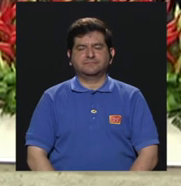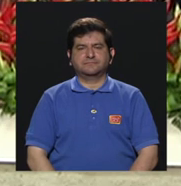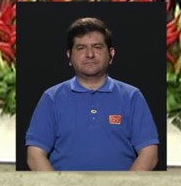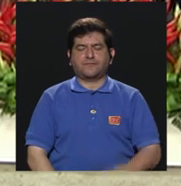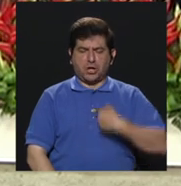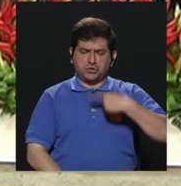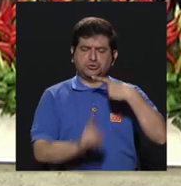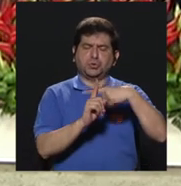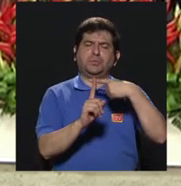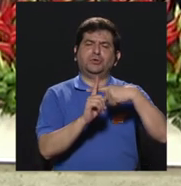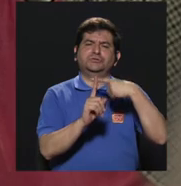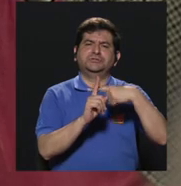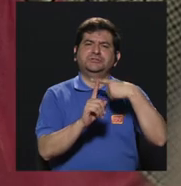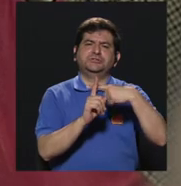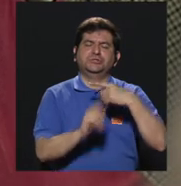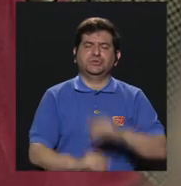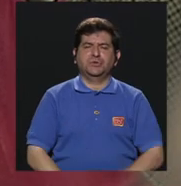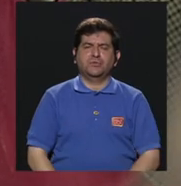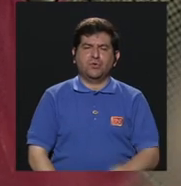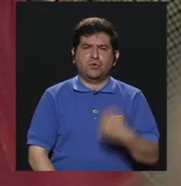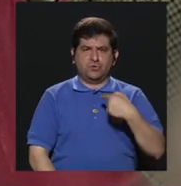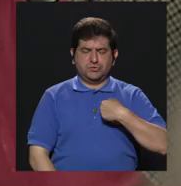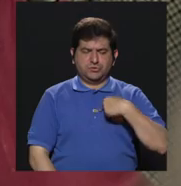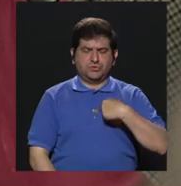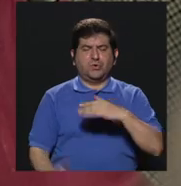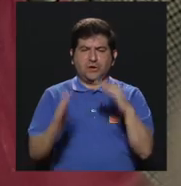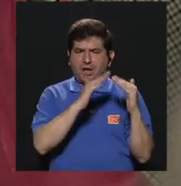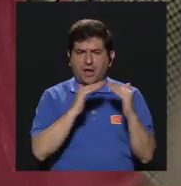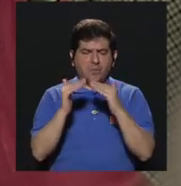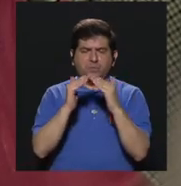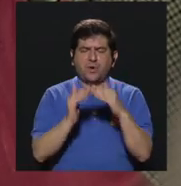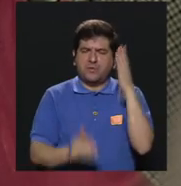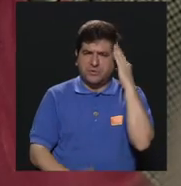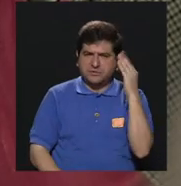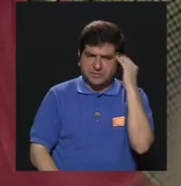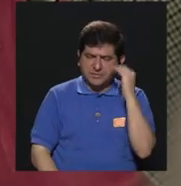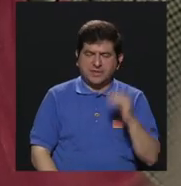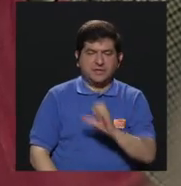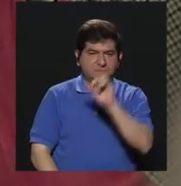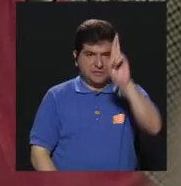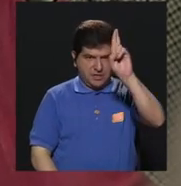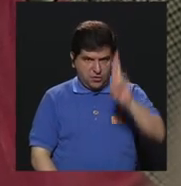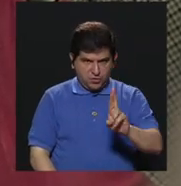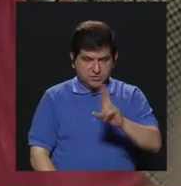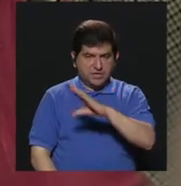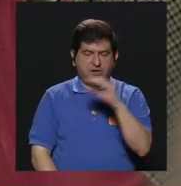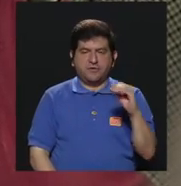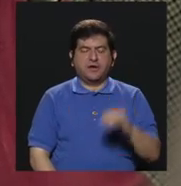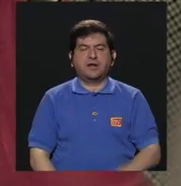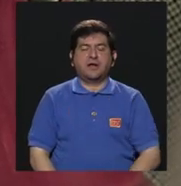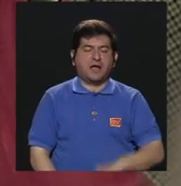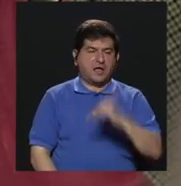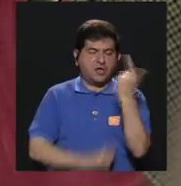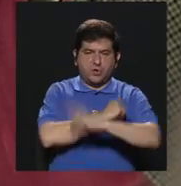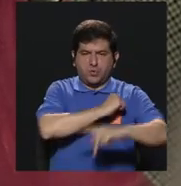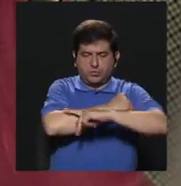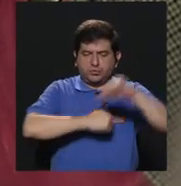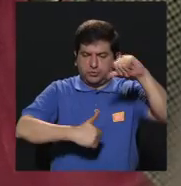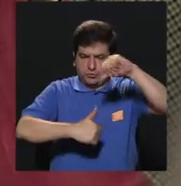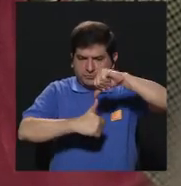Soy optimista porque he vivido en nuestros pueblos, el costarricense y el de los hermanos